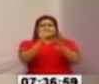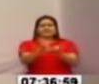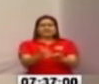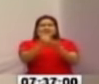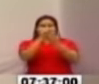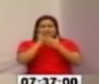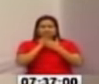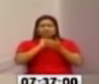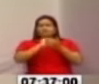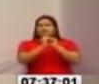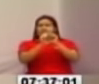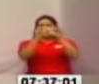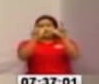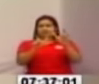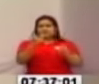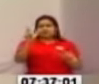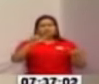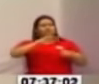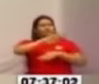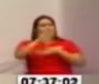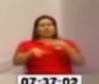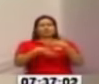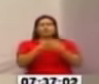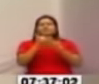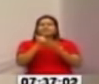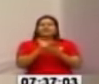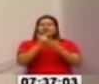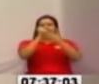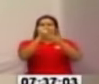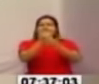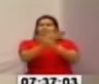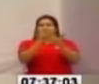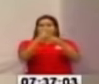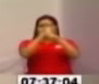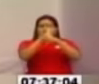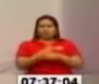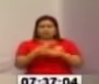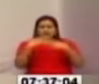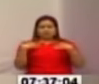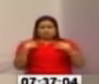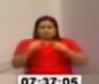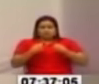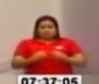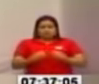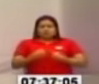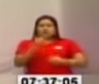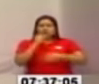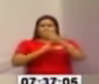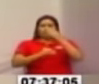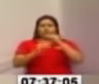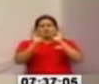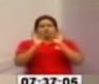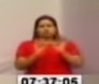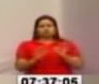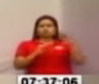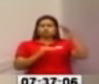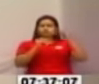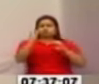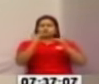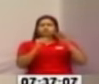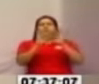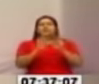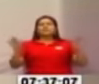solo a los deportistas, sino a todas las personas para que están en control de peso o que quieren mantener una alimentación saludable, porque es muy interesante esto